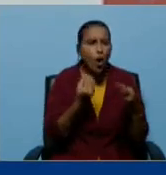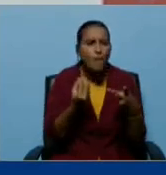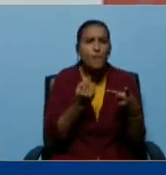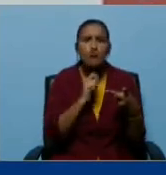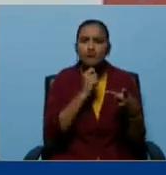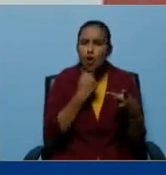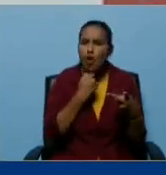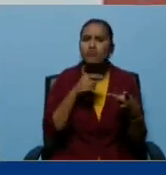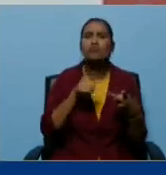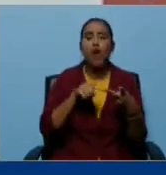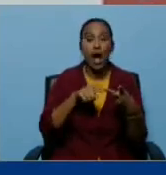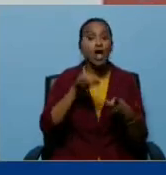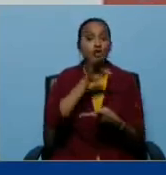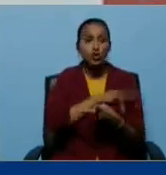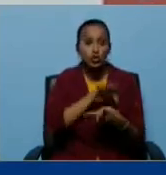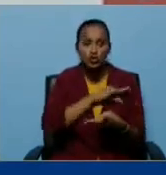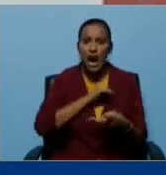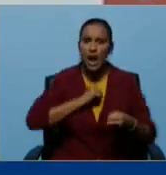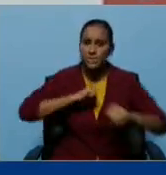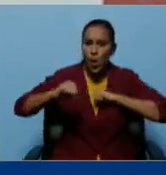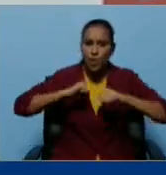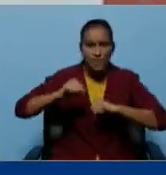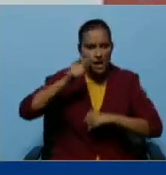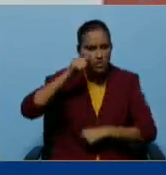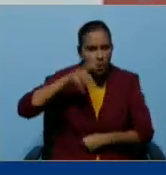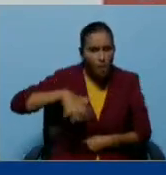popular, el poder comunal.